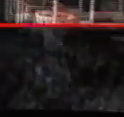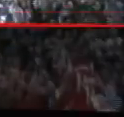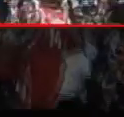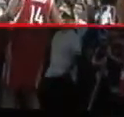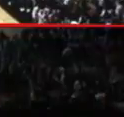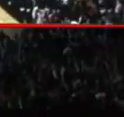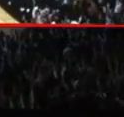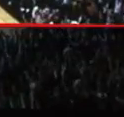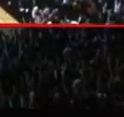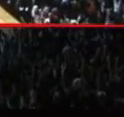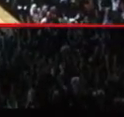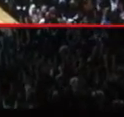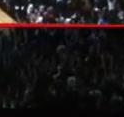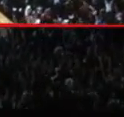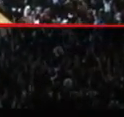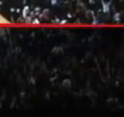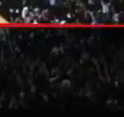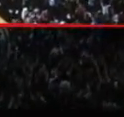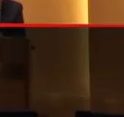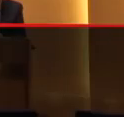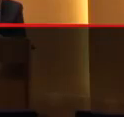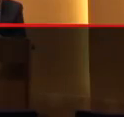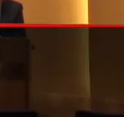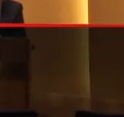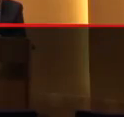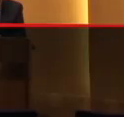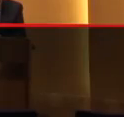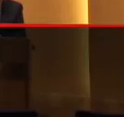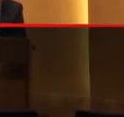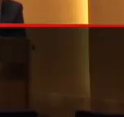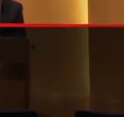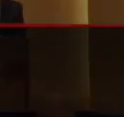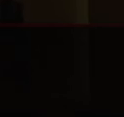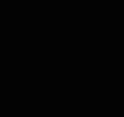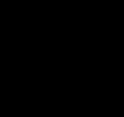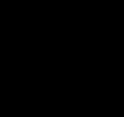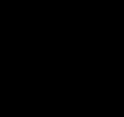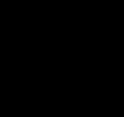exhibiciones de streetball, videojuegos y una gran variedad de concursos y premios.